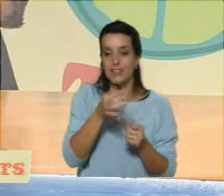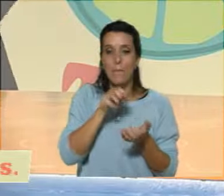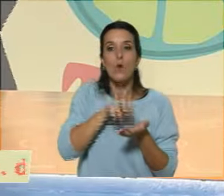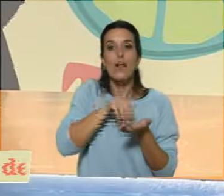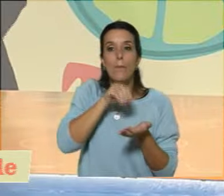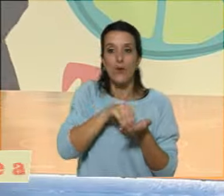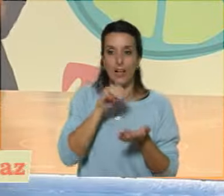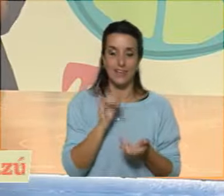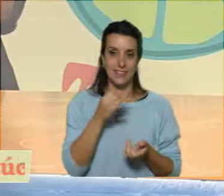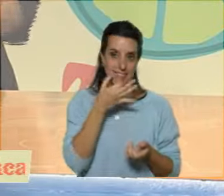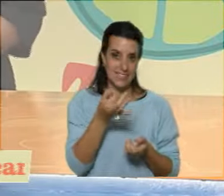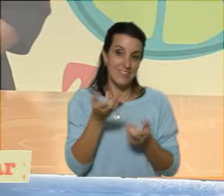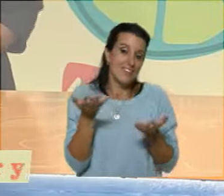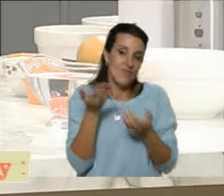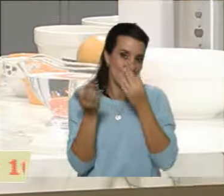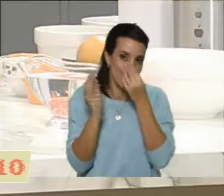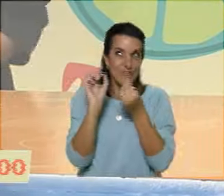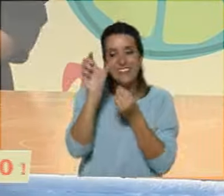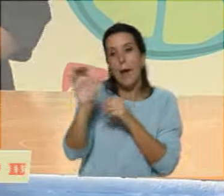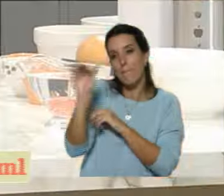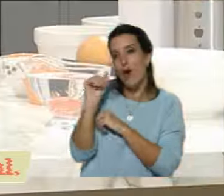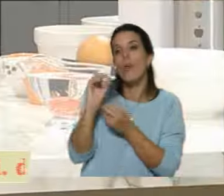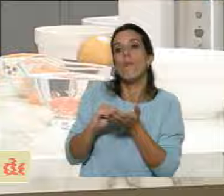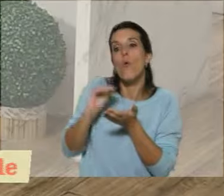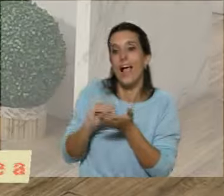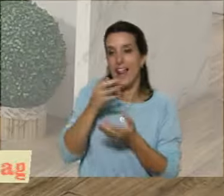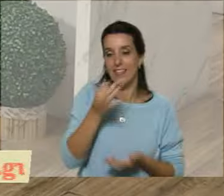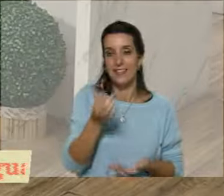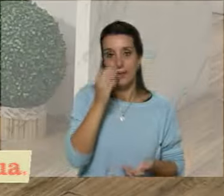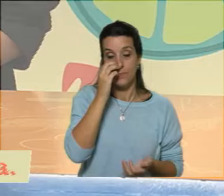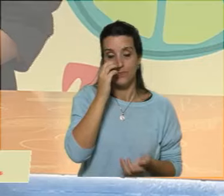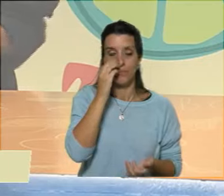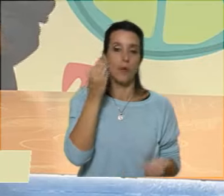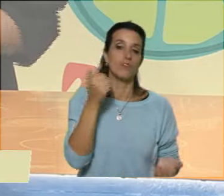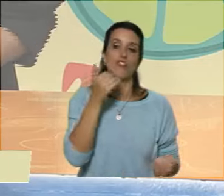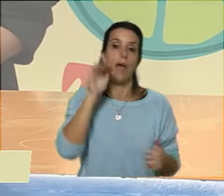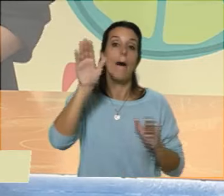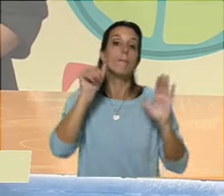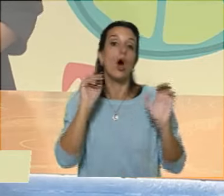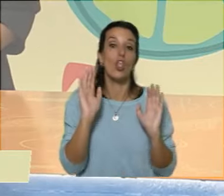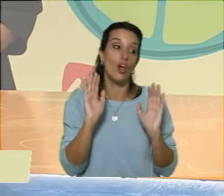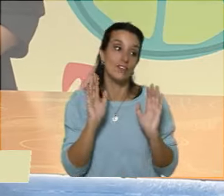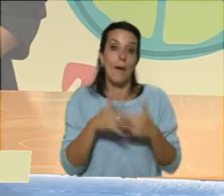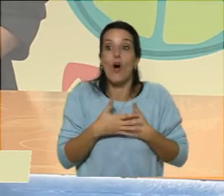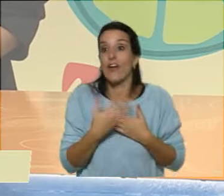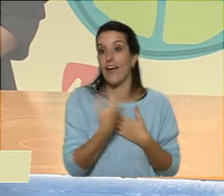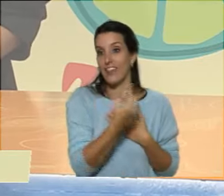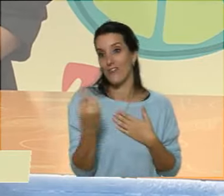pulguita, no sé, viste que hay gente que tiene como apodos. Cariñitos. No voy a entrar a preguntar los apodos que se tienen en el amor,